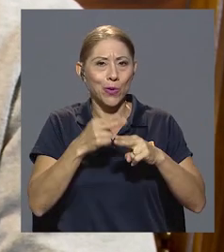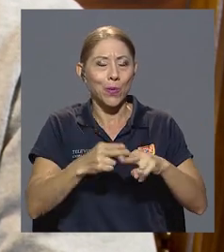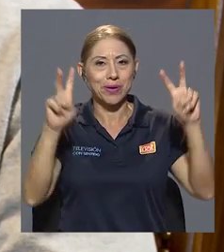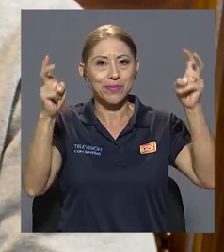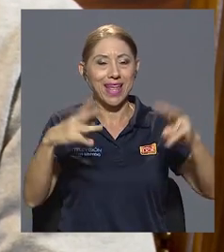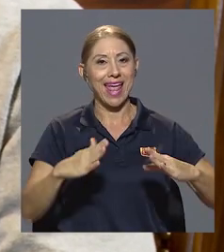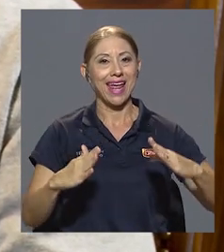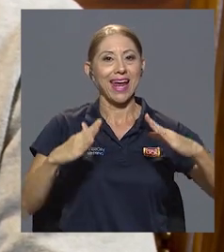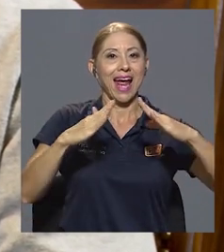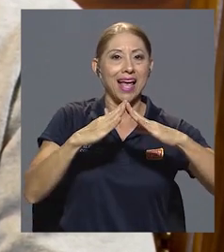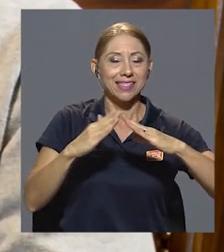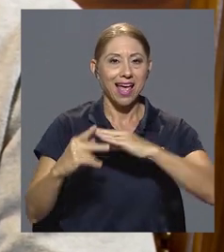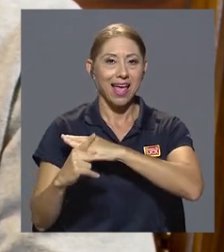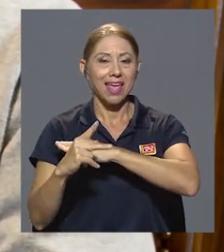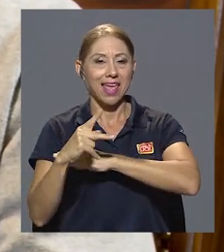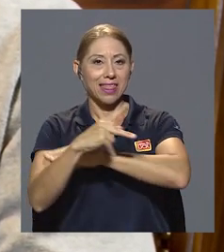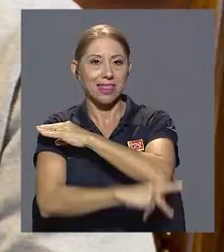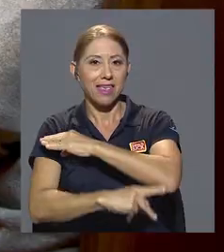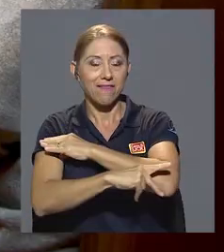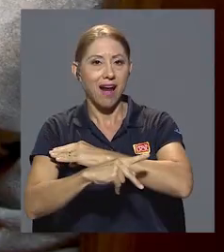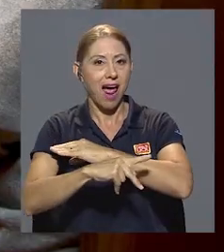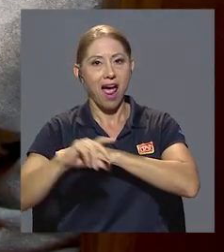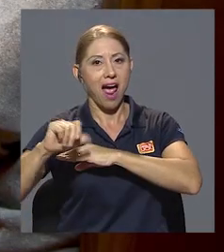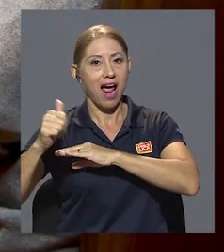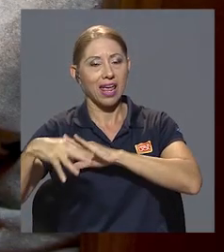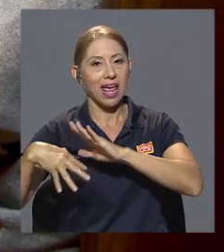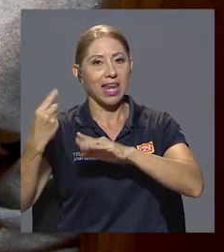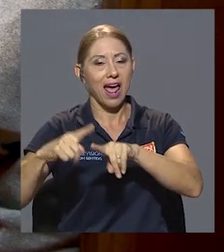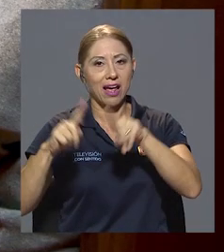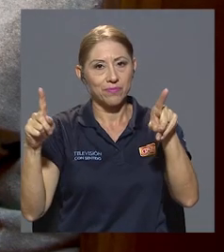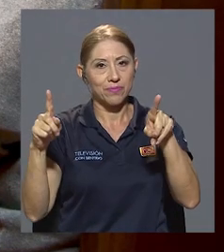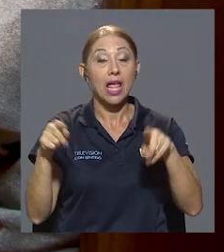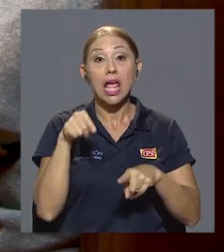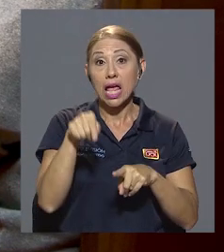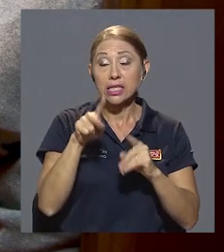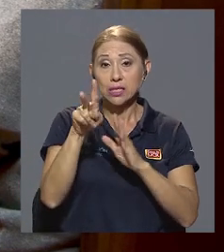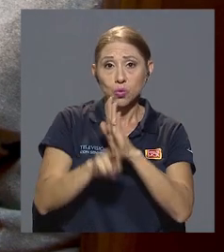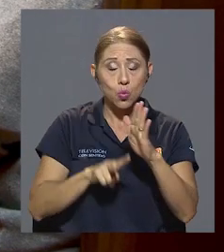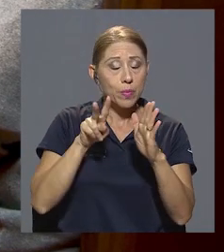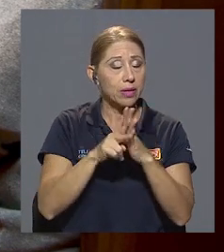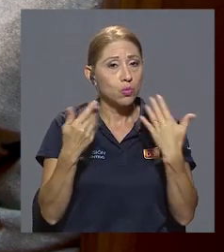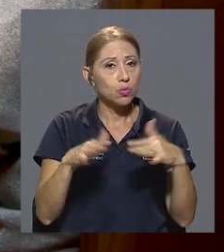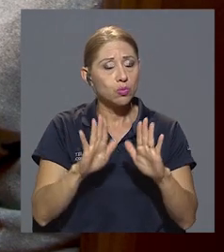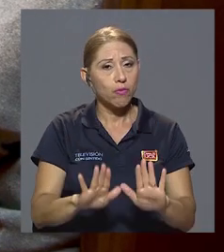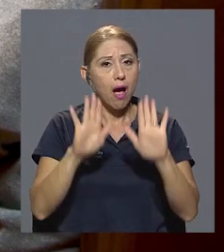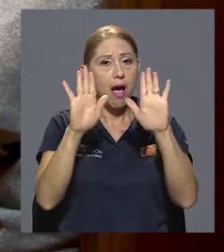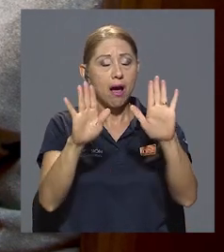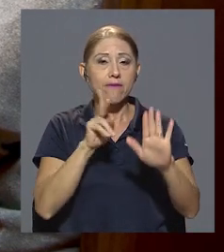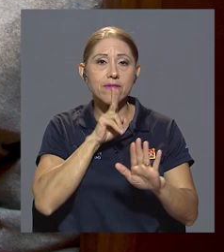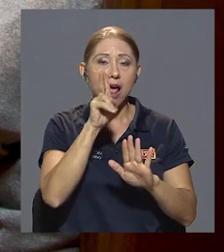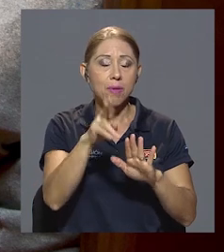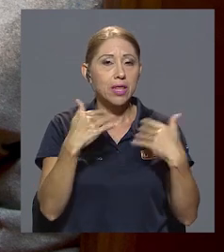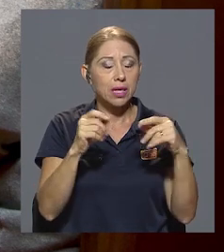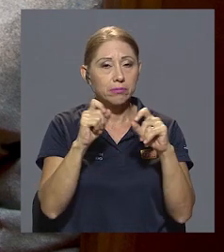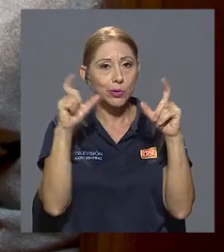casa en tierra ajena a casa en tierra ajena que es un documento fabuloso realmente